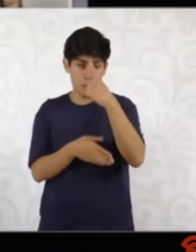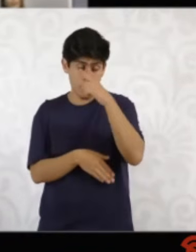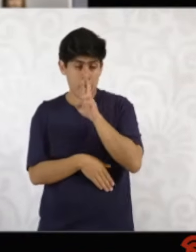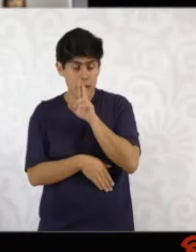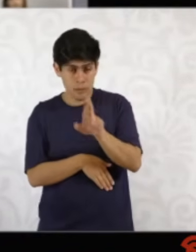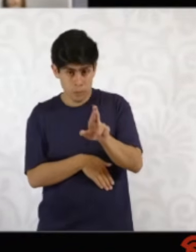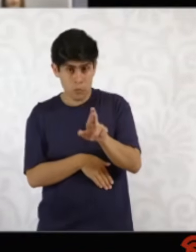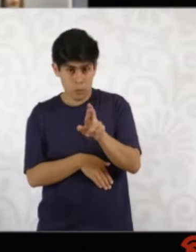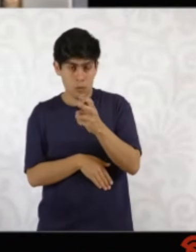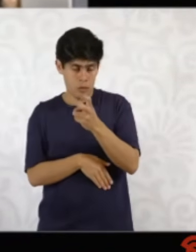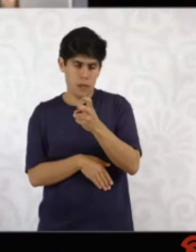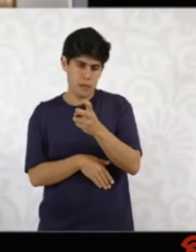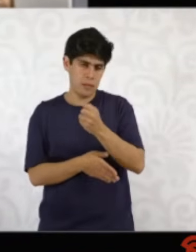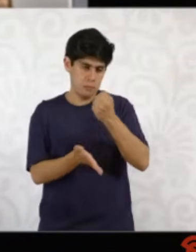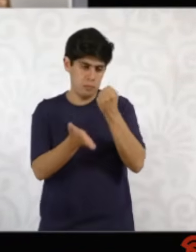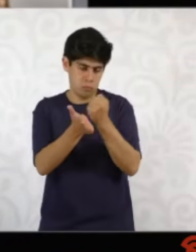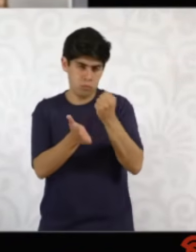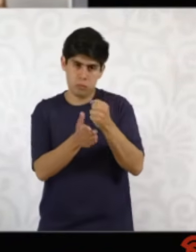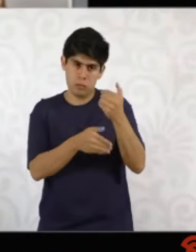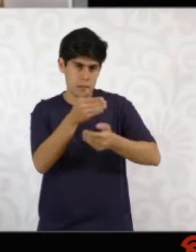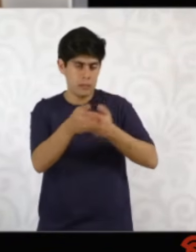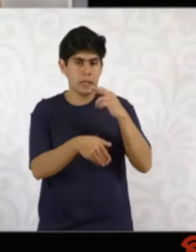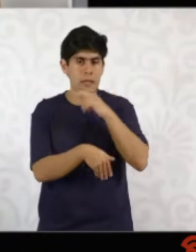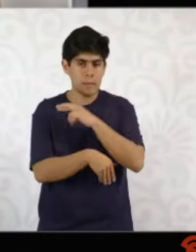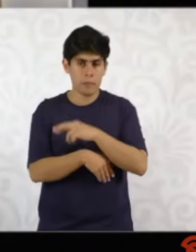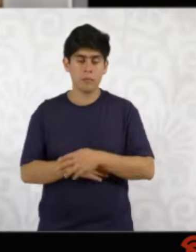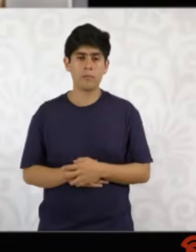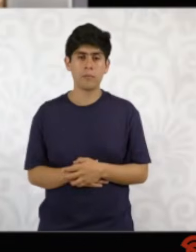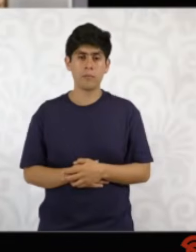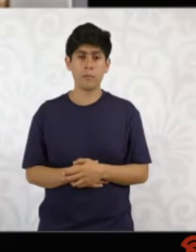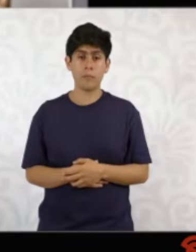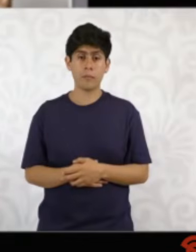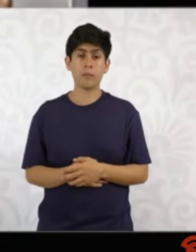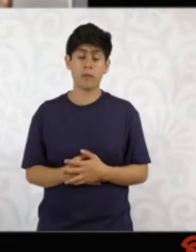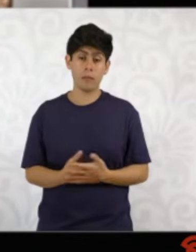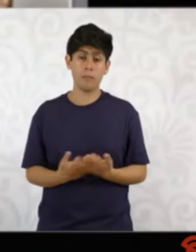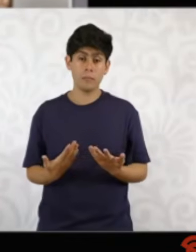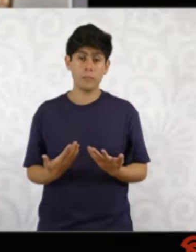comunicación no lo admite. Creo que la frecuencia,